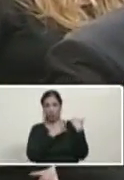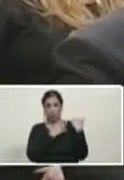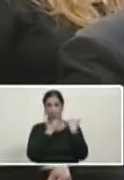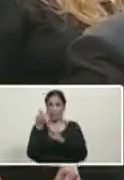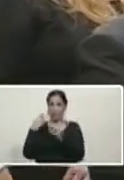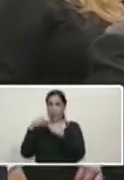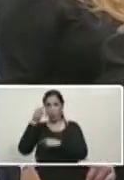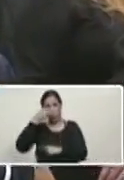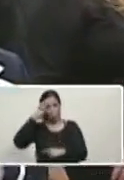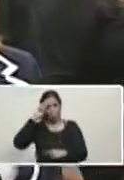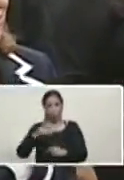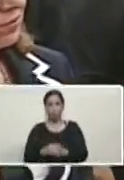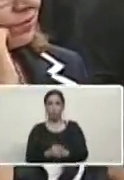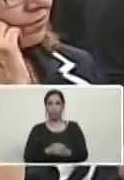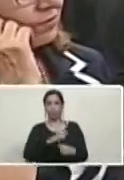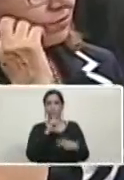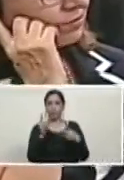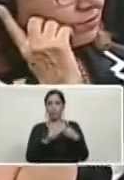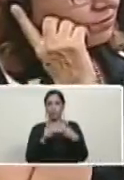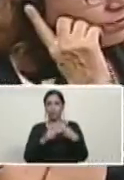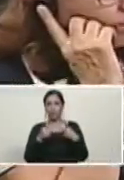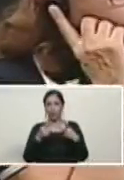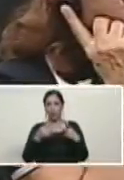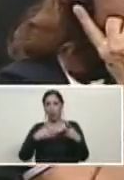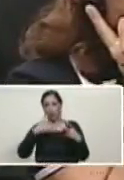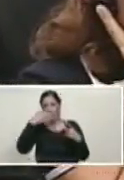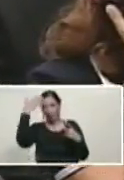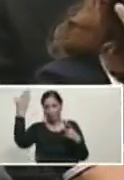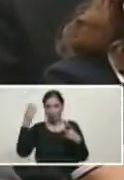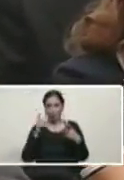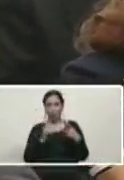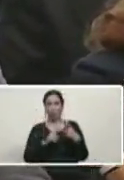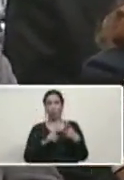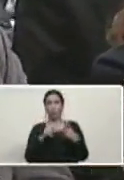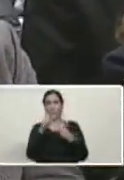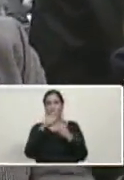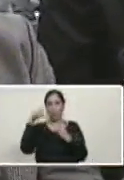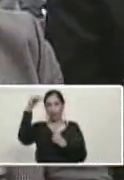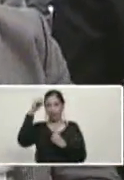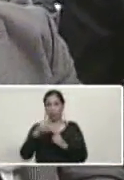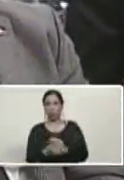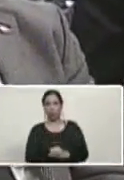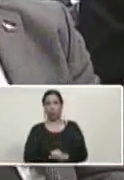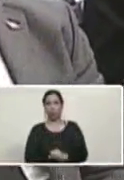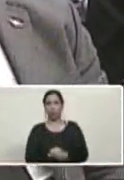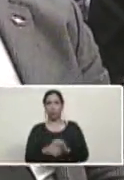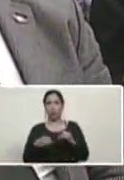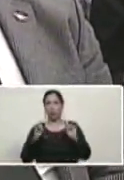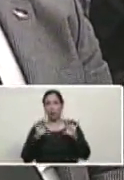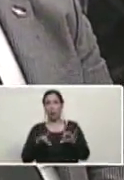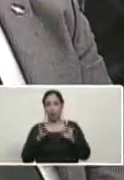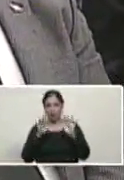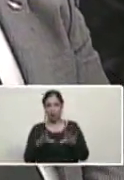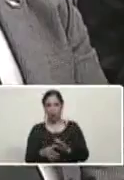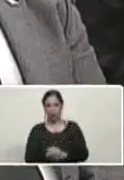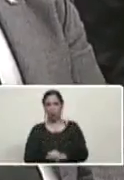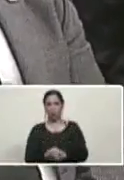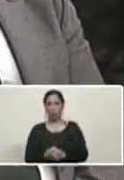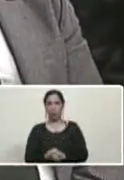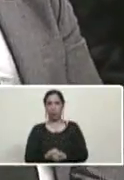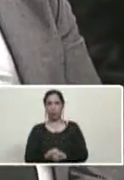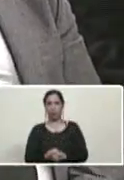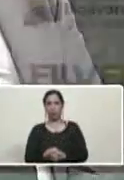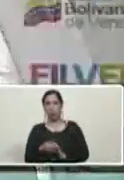Cuba, de la República Árabe Saharaui, de Palestina, de Argelia, Egipto,